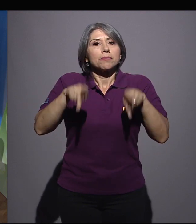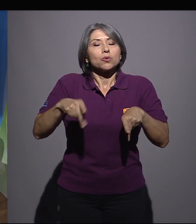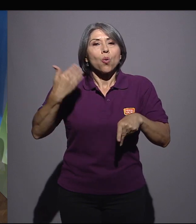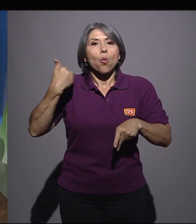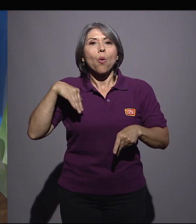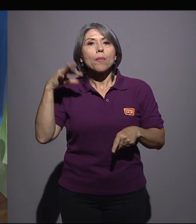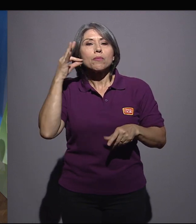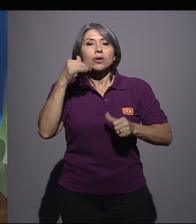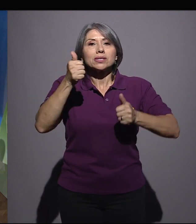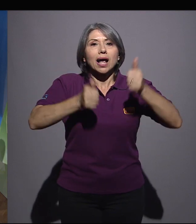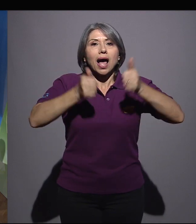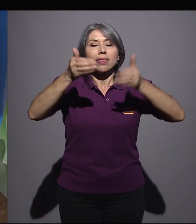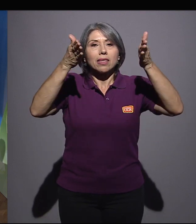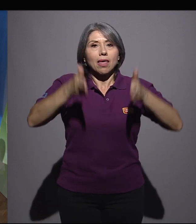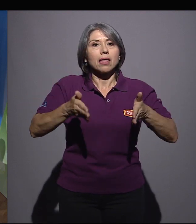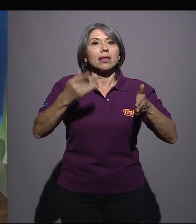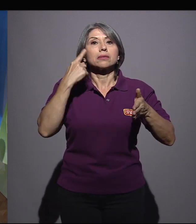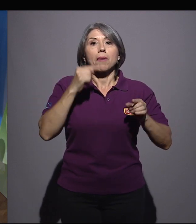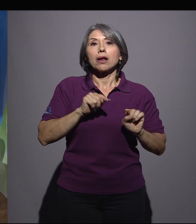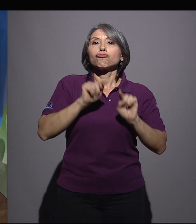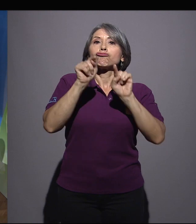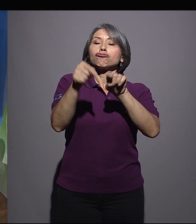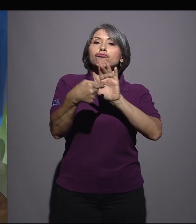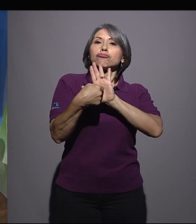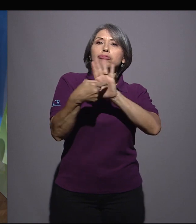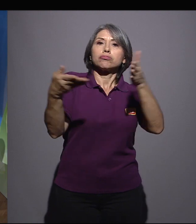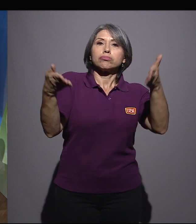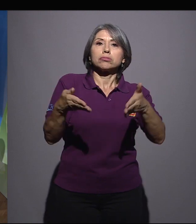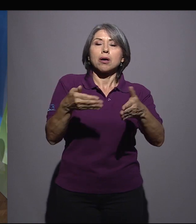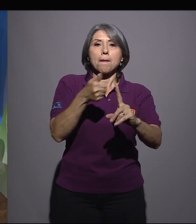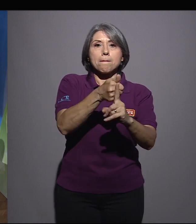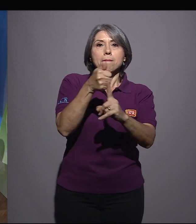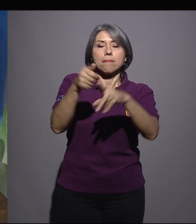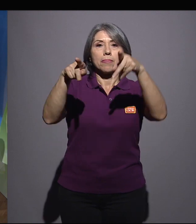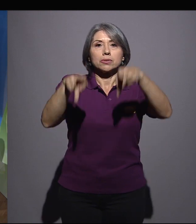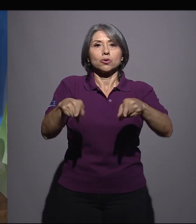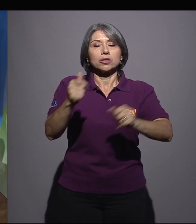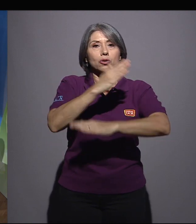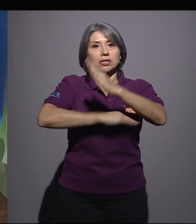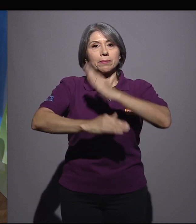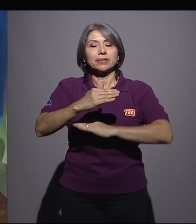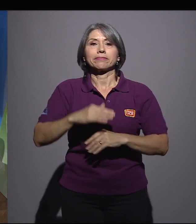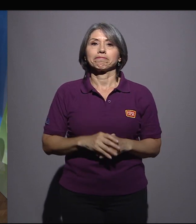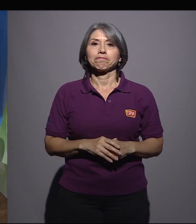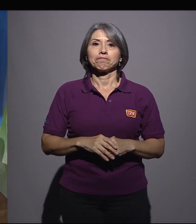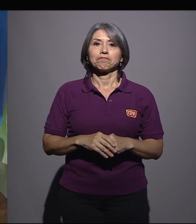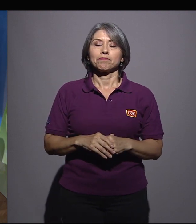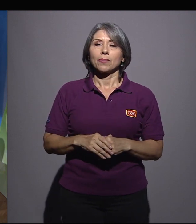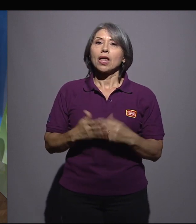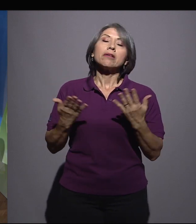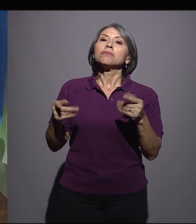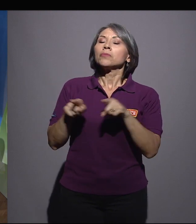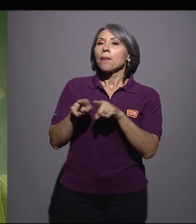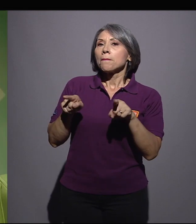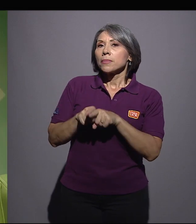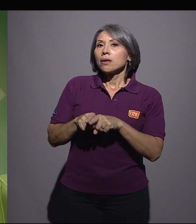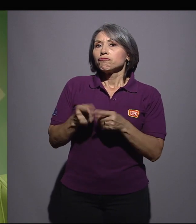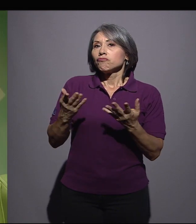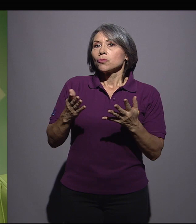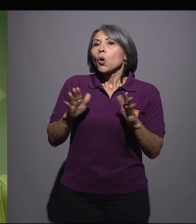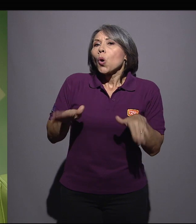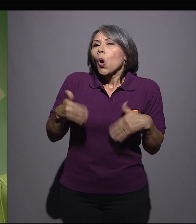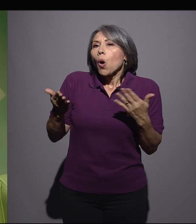puestos de elección popular que sean personas con alguna condición de discapacidad. También, Yaslin, cómo promover esa